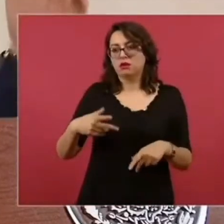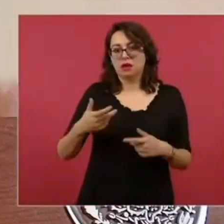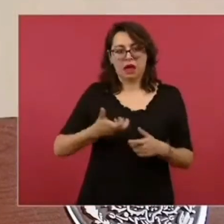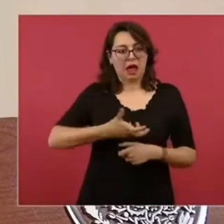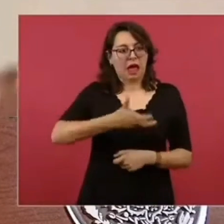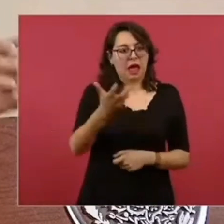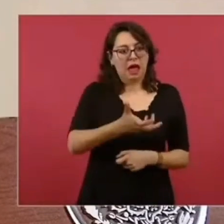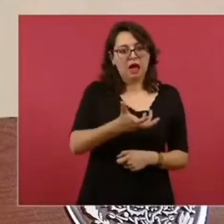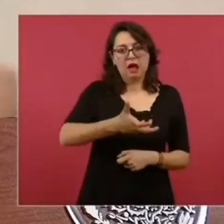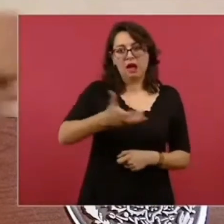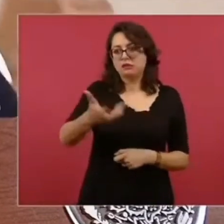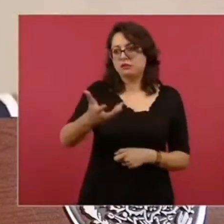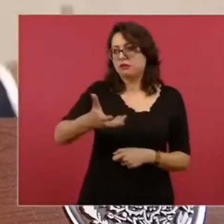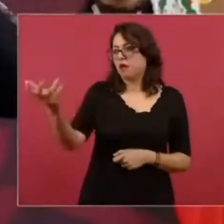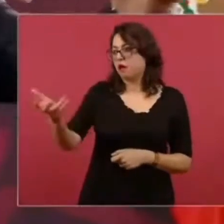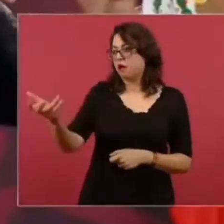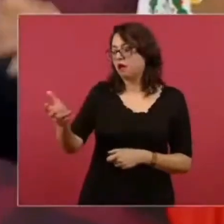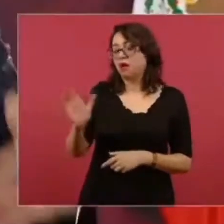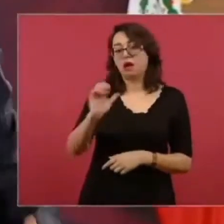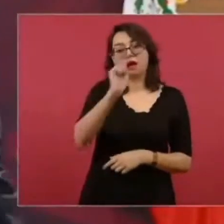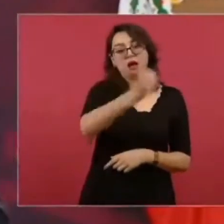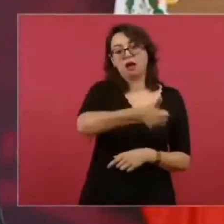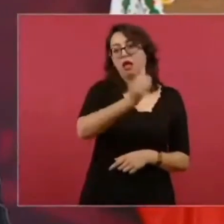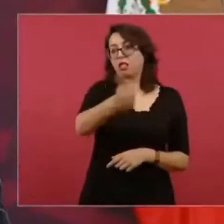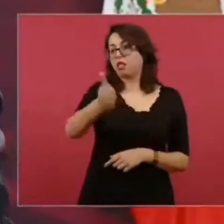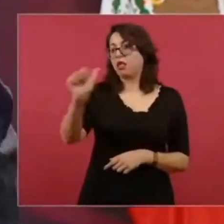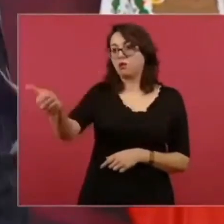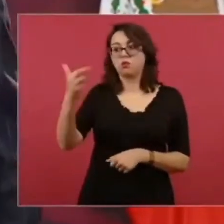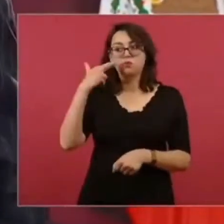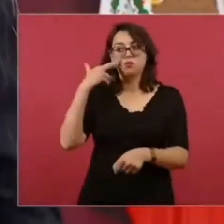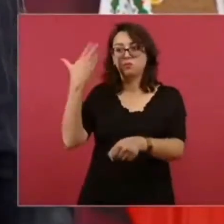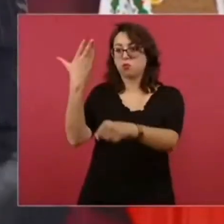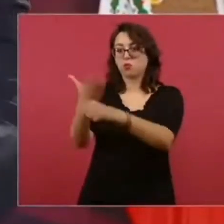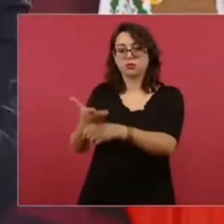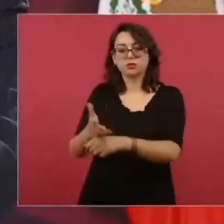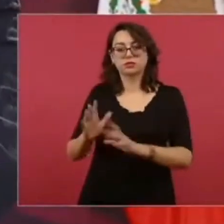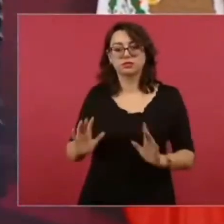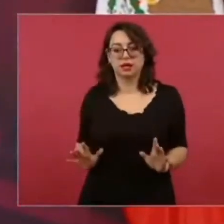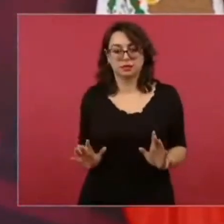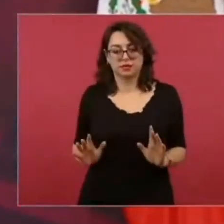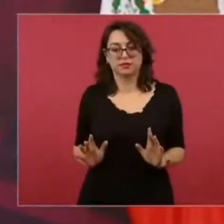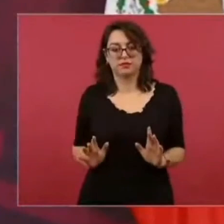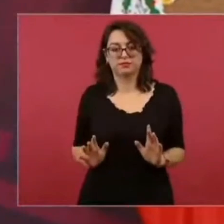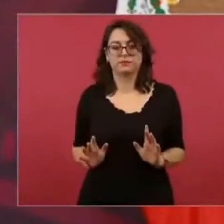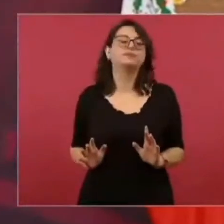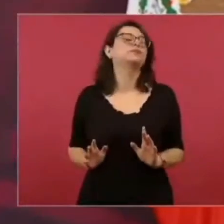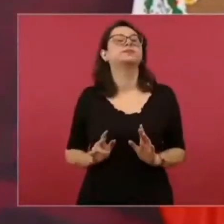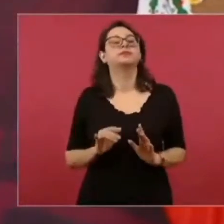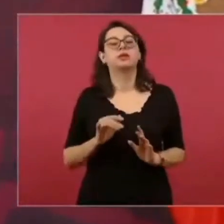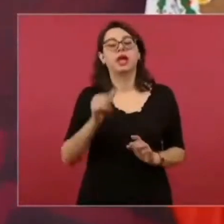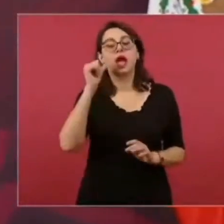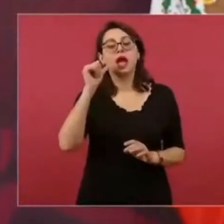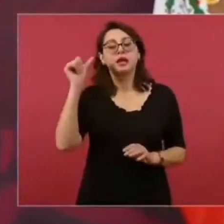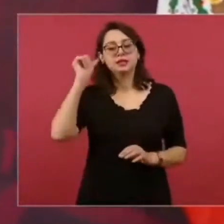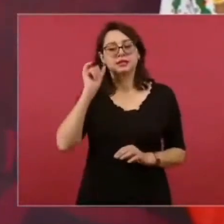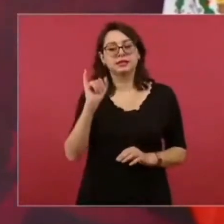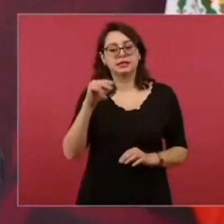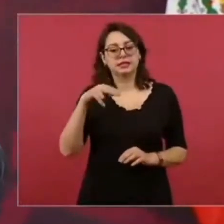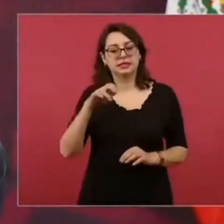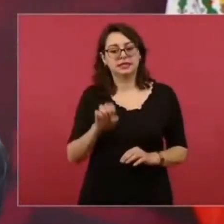Y no me gusta, ayer se los dije a los del INE, yo no les voy a estar